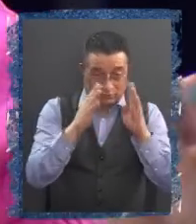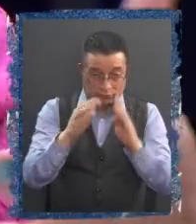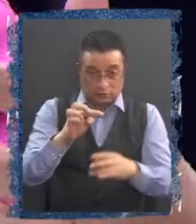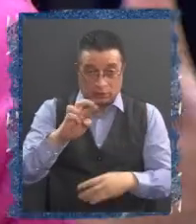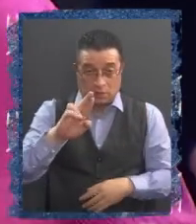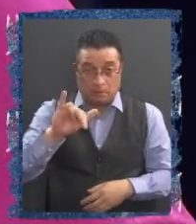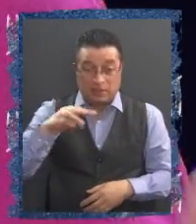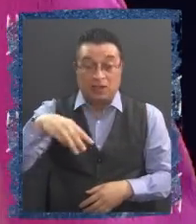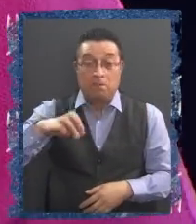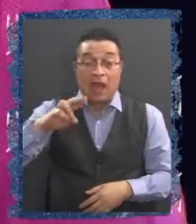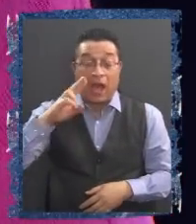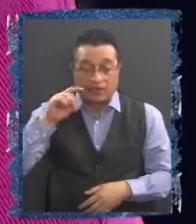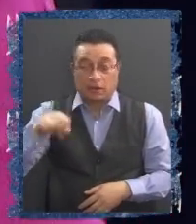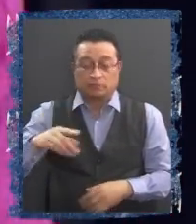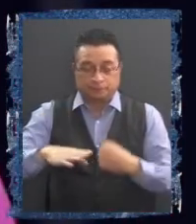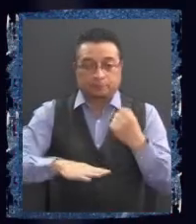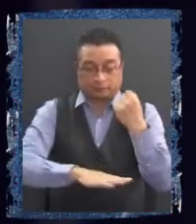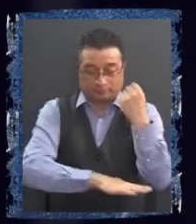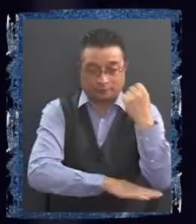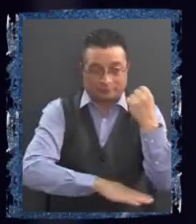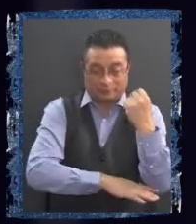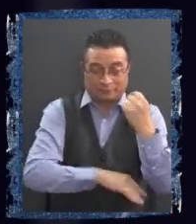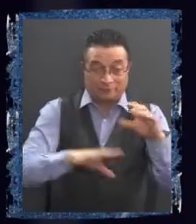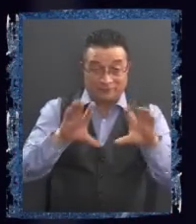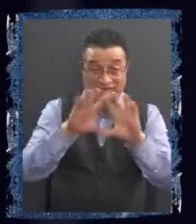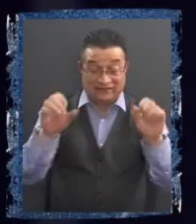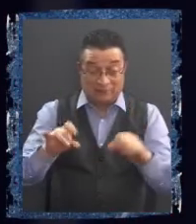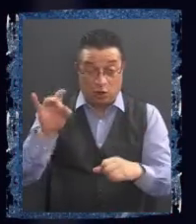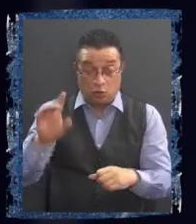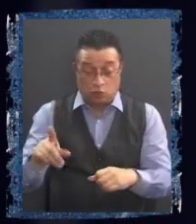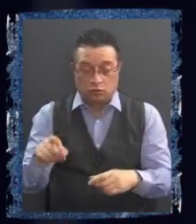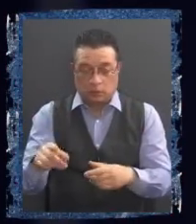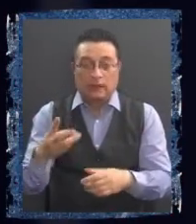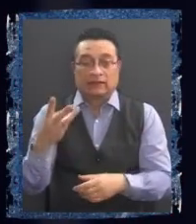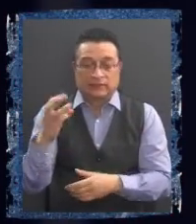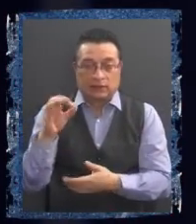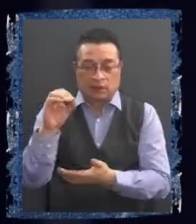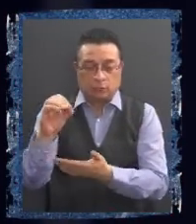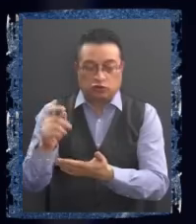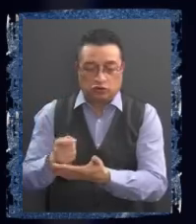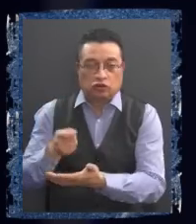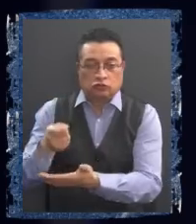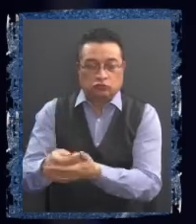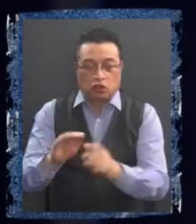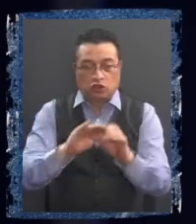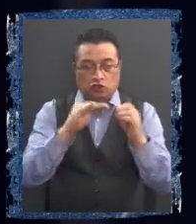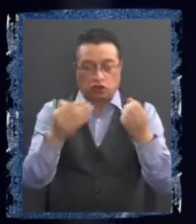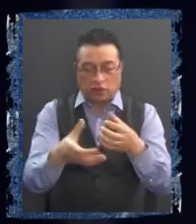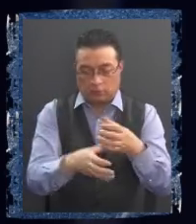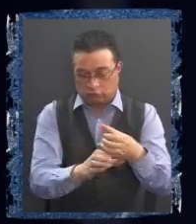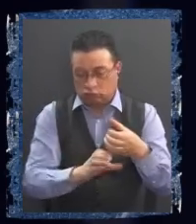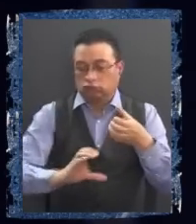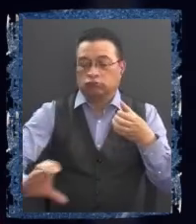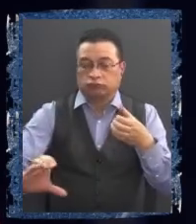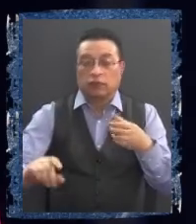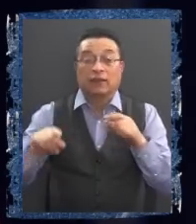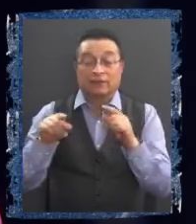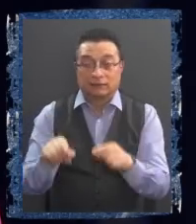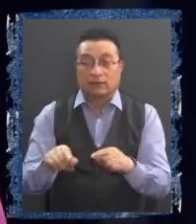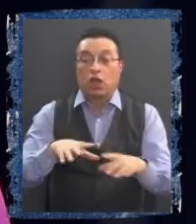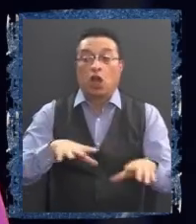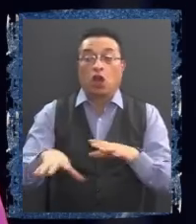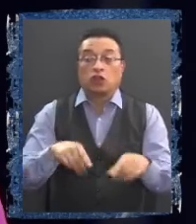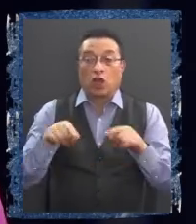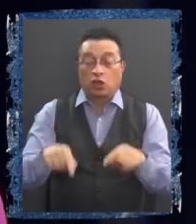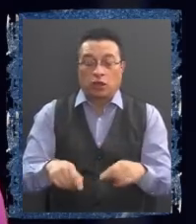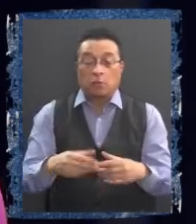se sustenta Sí. este sistema único, al menos reciba el 30% del total del presupuesto de salud, que son cosas que hoy ¿Pero día no cuántos se años, están